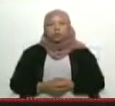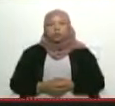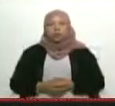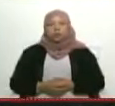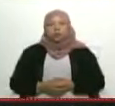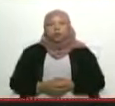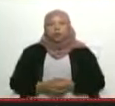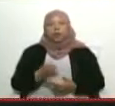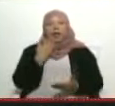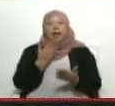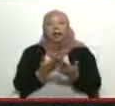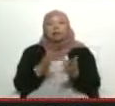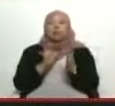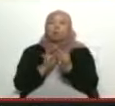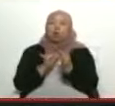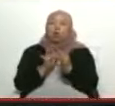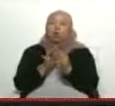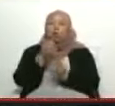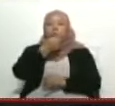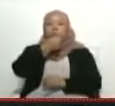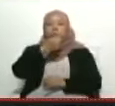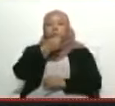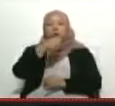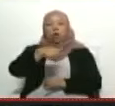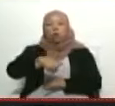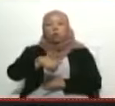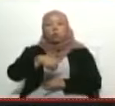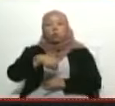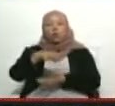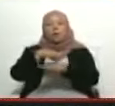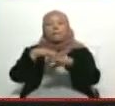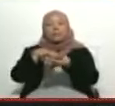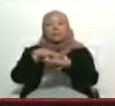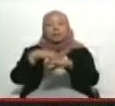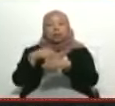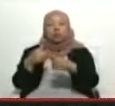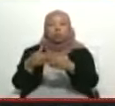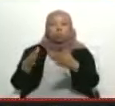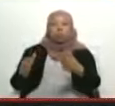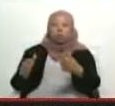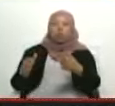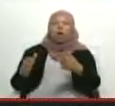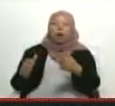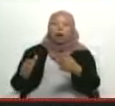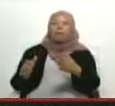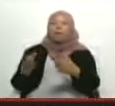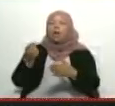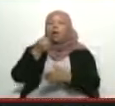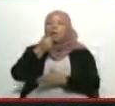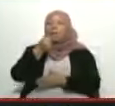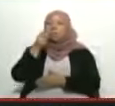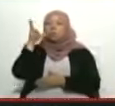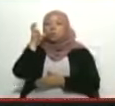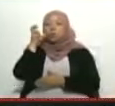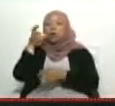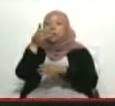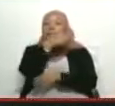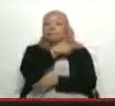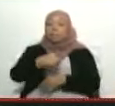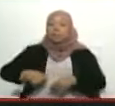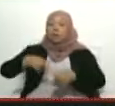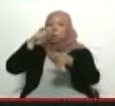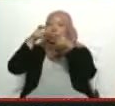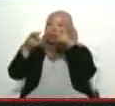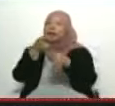Así es, Barry, gracias por el contacto informativo que establecemos a esta hora desde el Ministerio Público y de inmediato vamos a escuchar declaraciones del Fiscal General de la República, Tarek